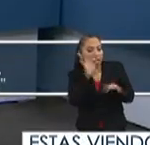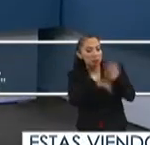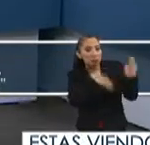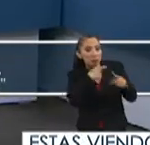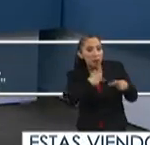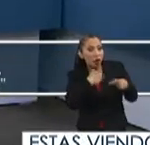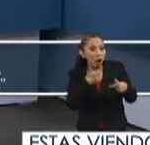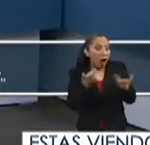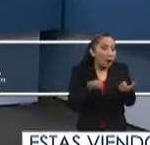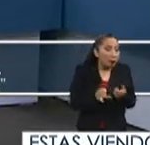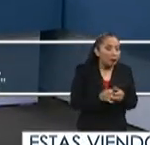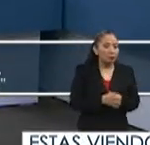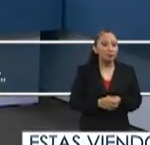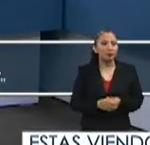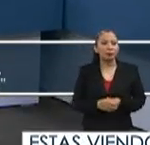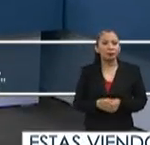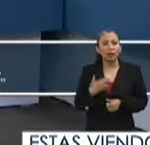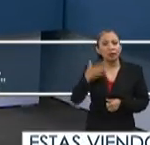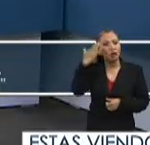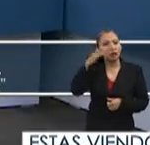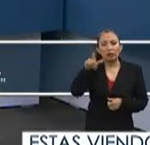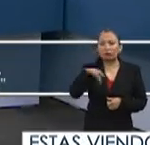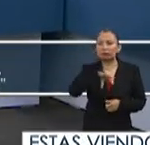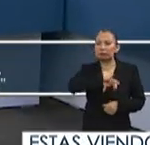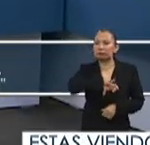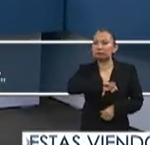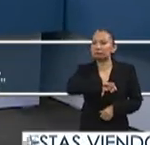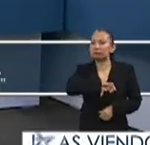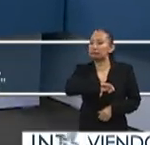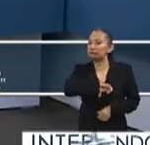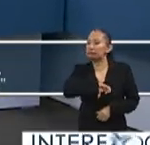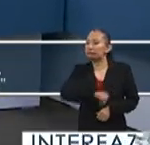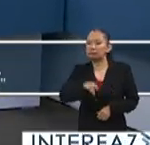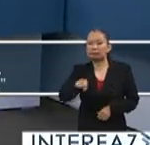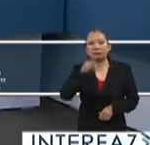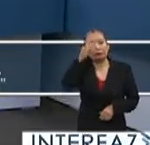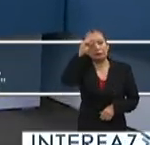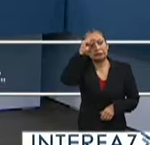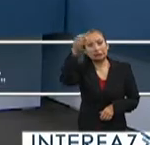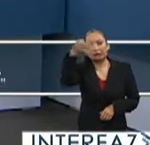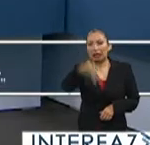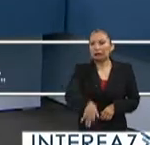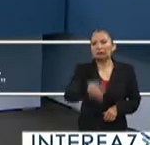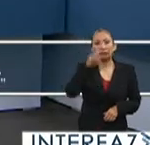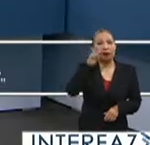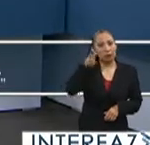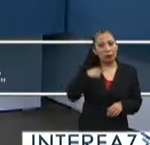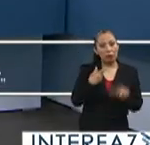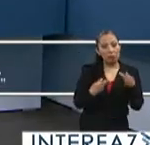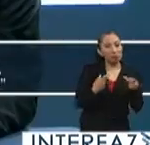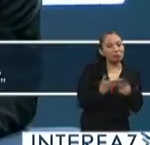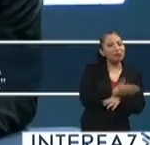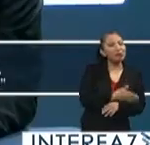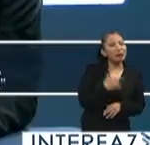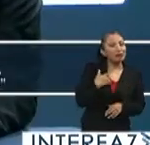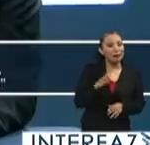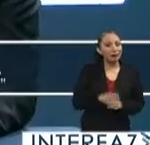paciente de una forma, ¿no? Yo sé que tú eres una fan de la inteligencia artificial, debí preparar algo para